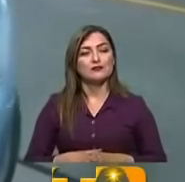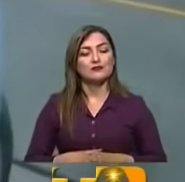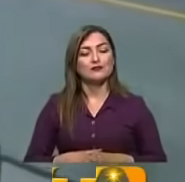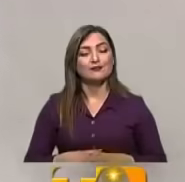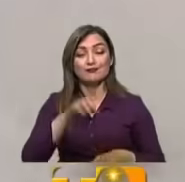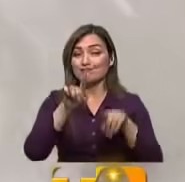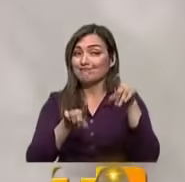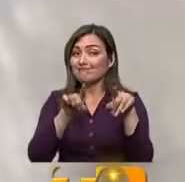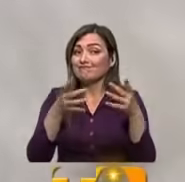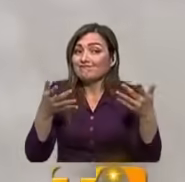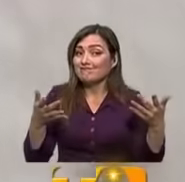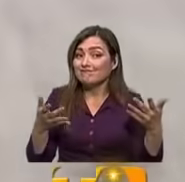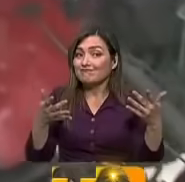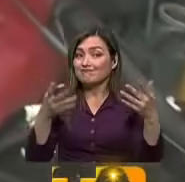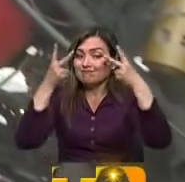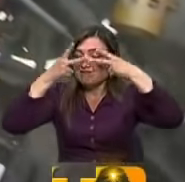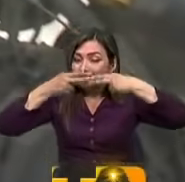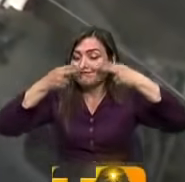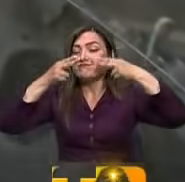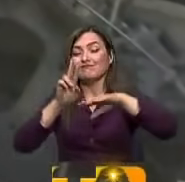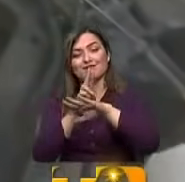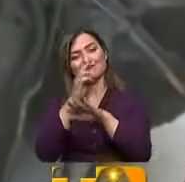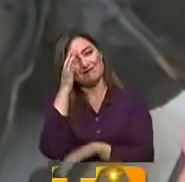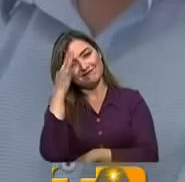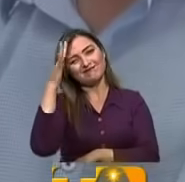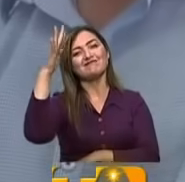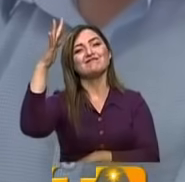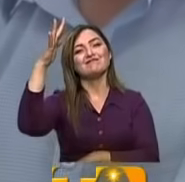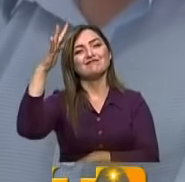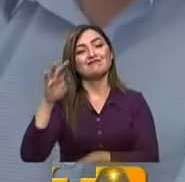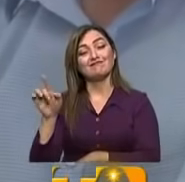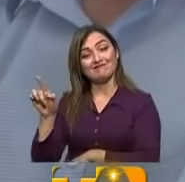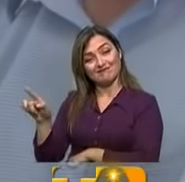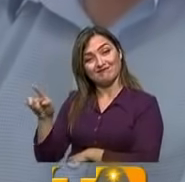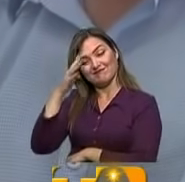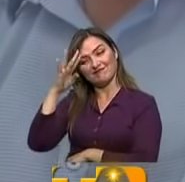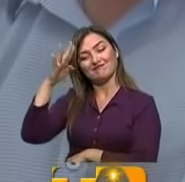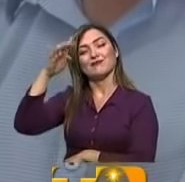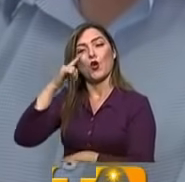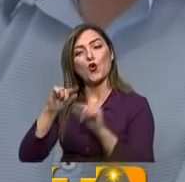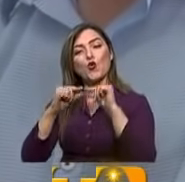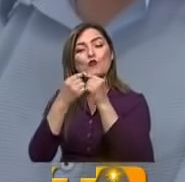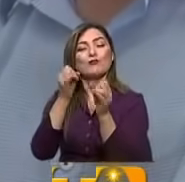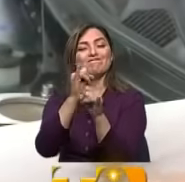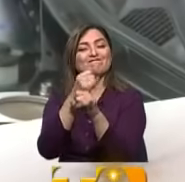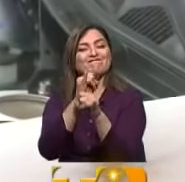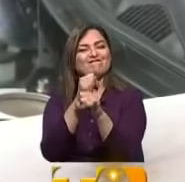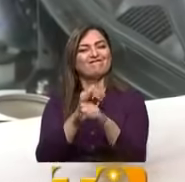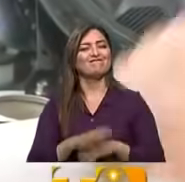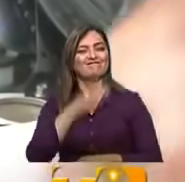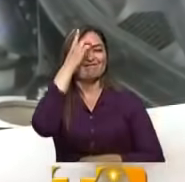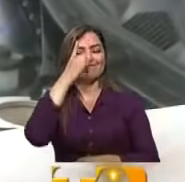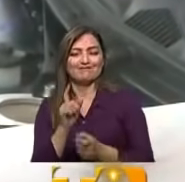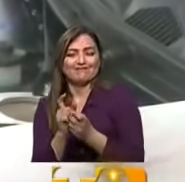A veces es cuestión de cerrar los ojos y usar un poco de imaginación. Esto fue lo que imaginó este grupo de ingenieros que